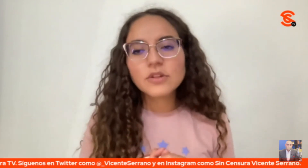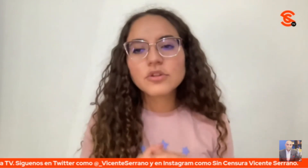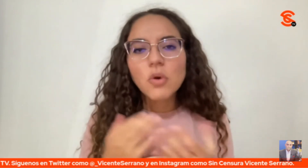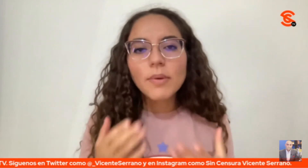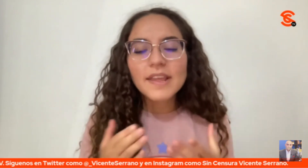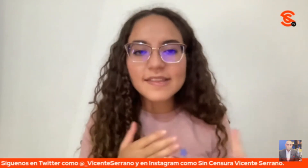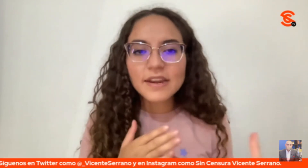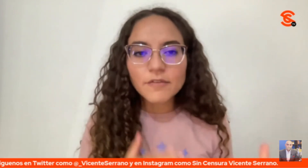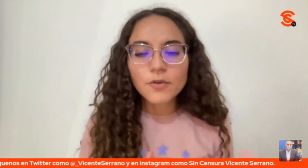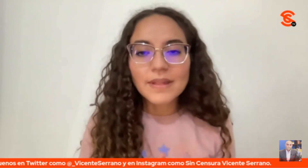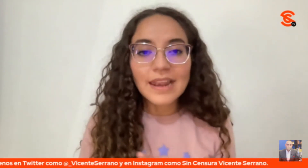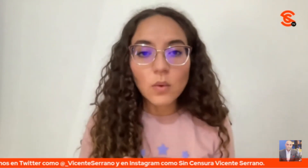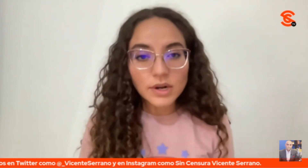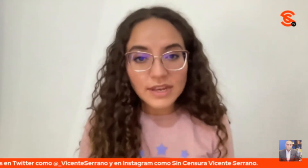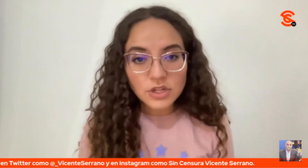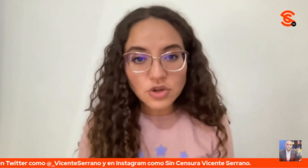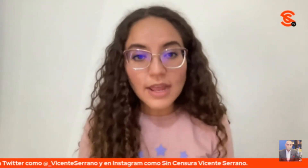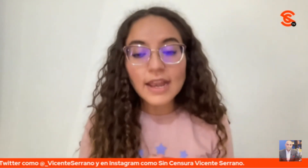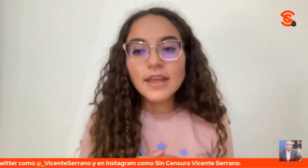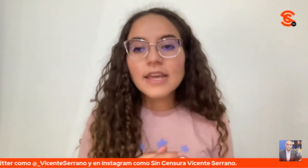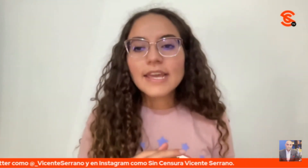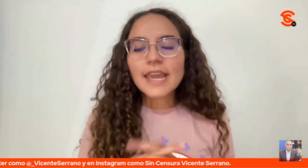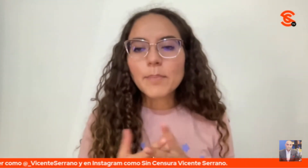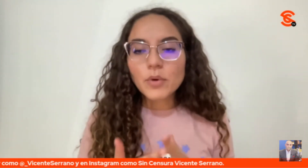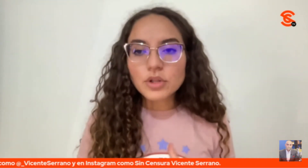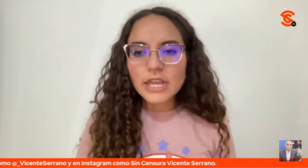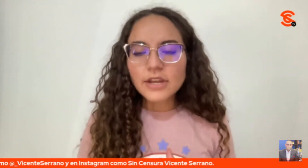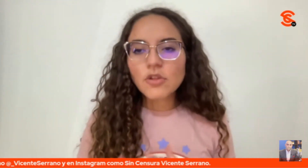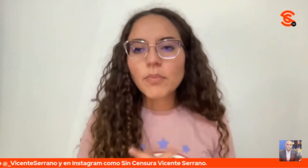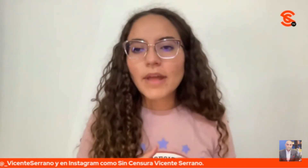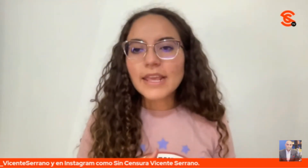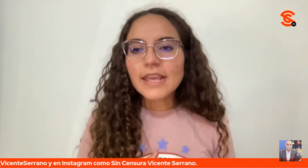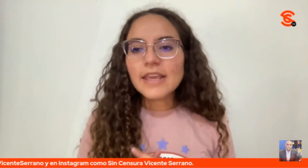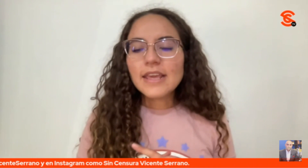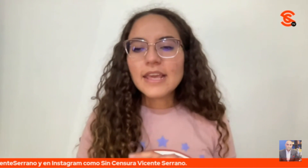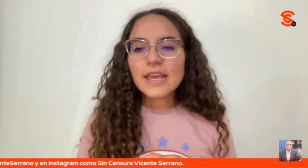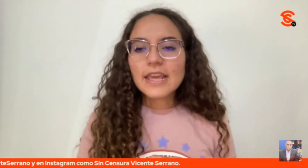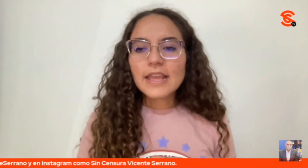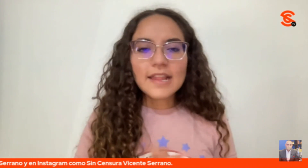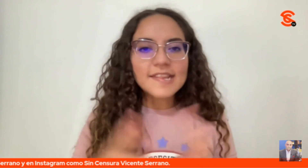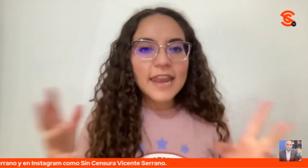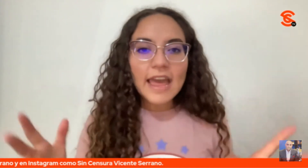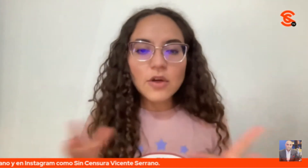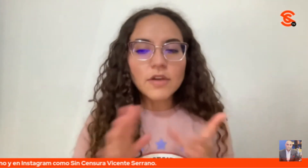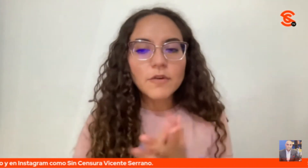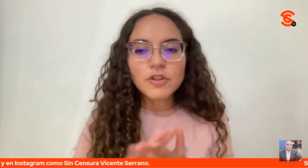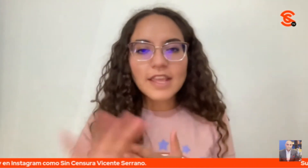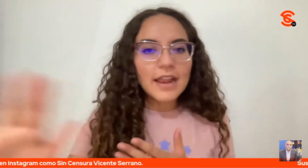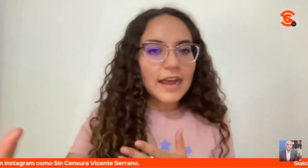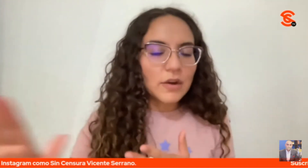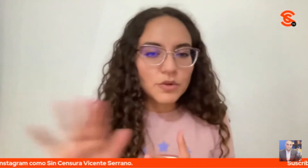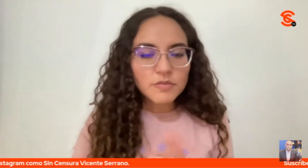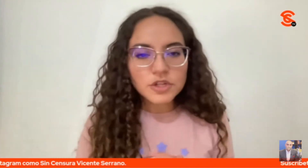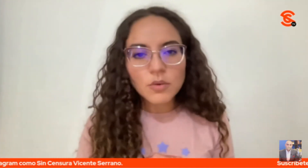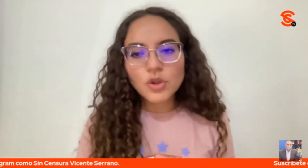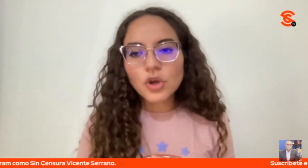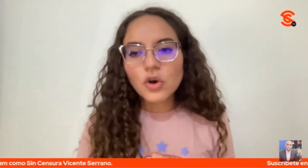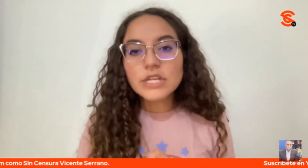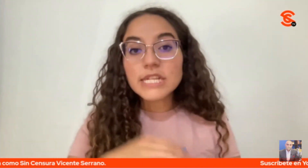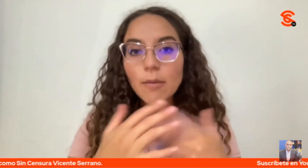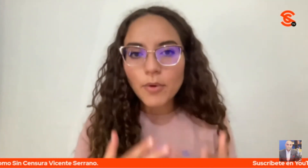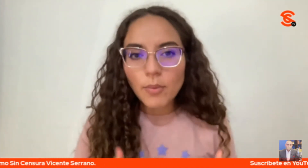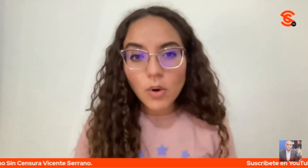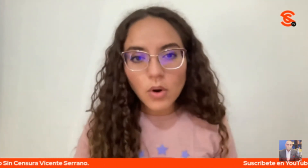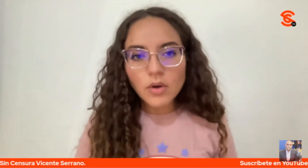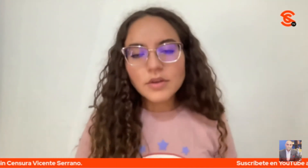Cámara de Diputados sobre esta reforma de la Guardia Nacional, que por cierto, por ahí en el Senado, que fue donde ya al último se